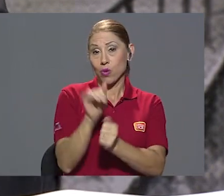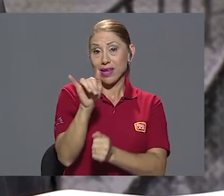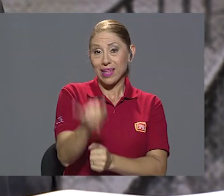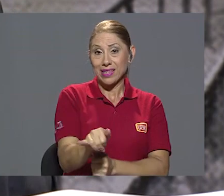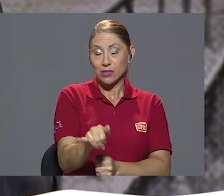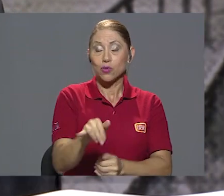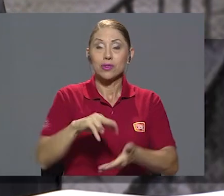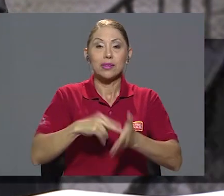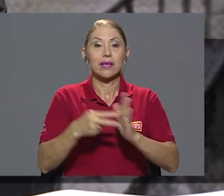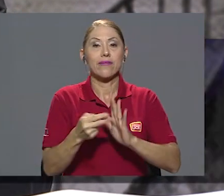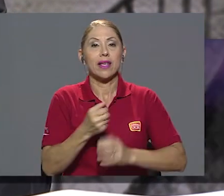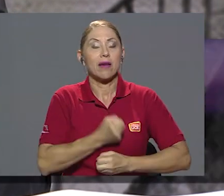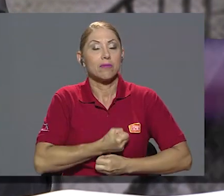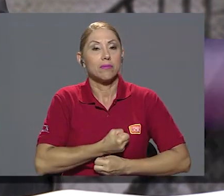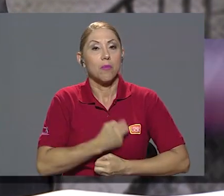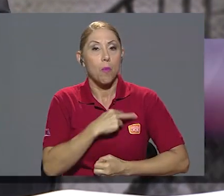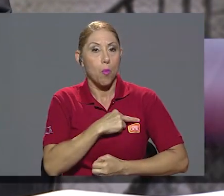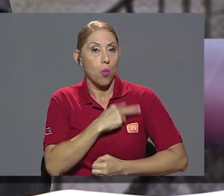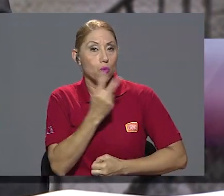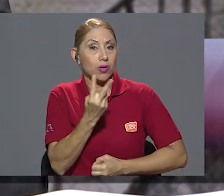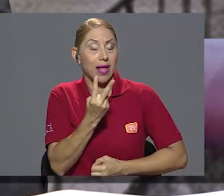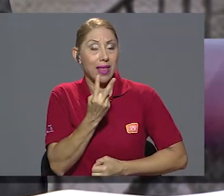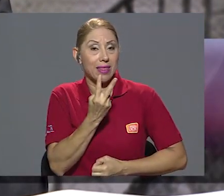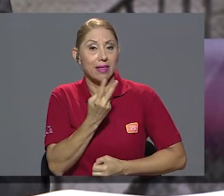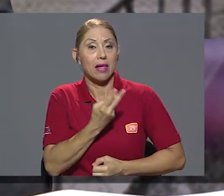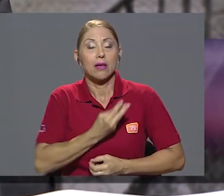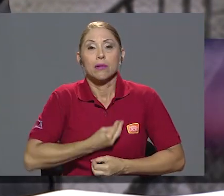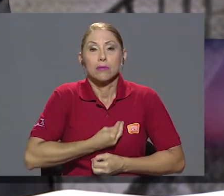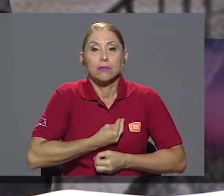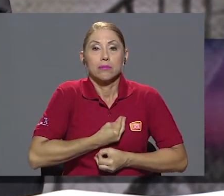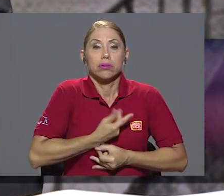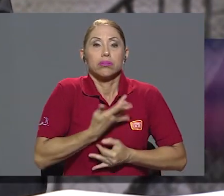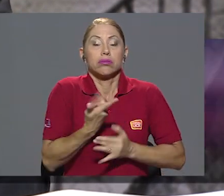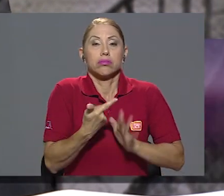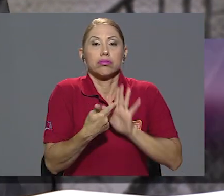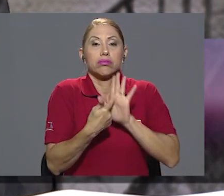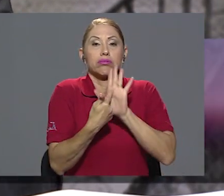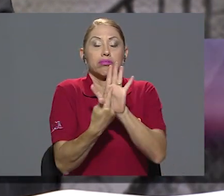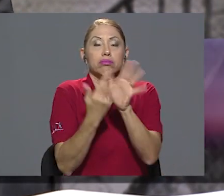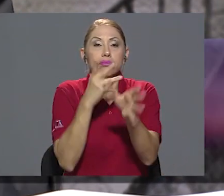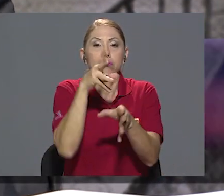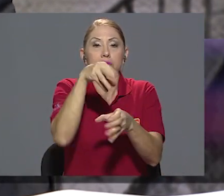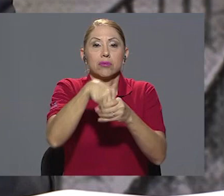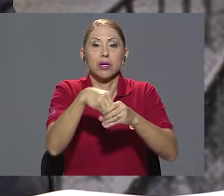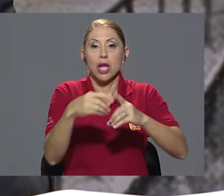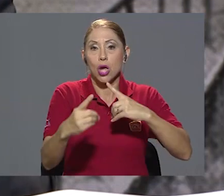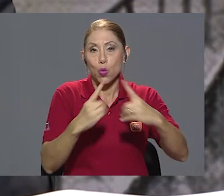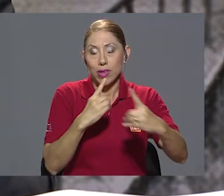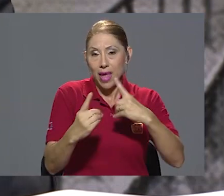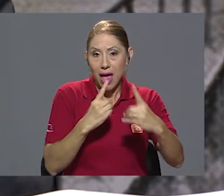ello expresa su voluntad de insertarse en un diálogo